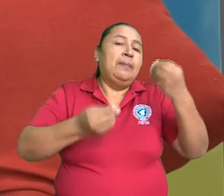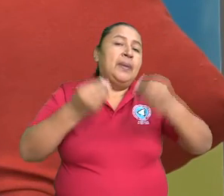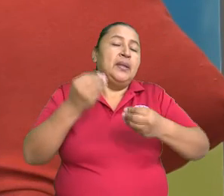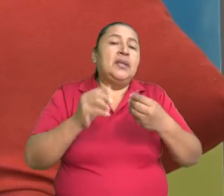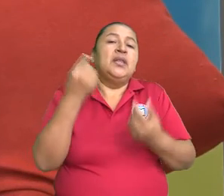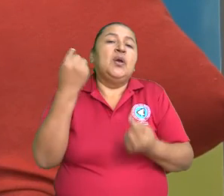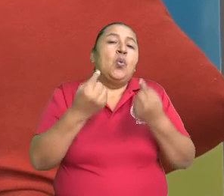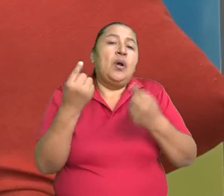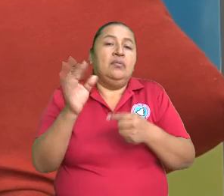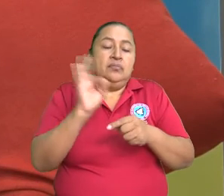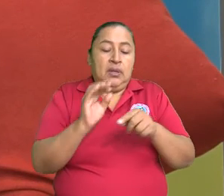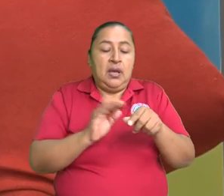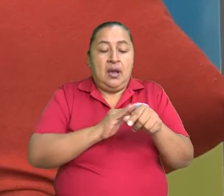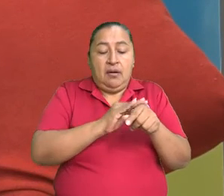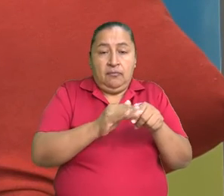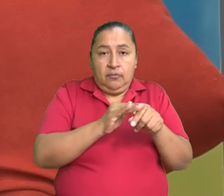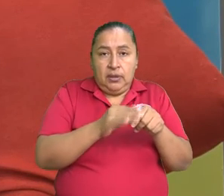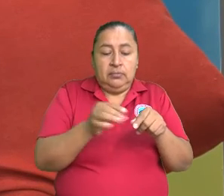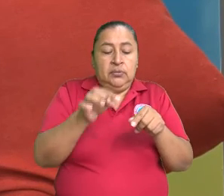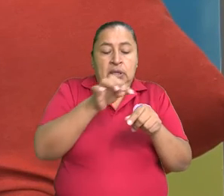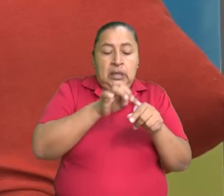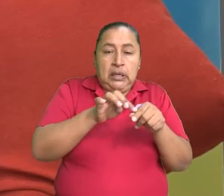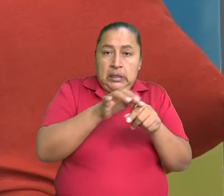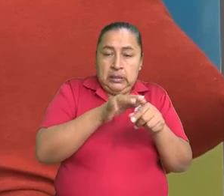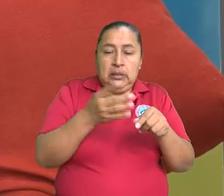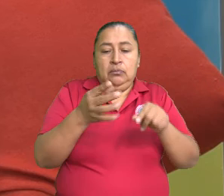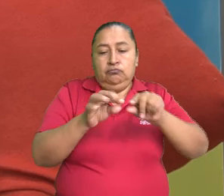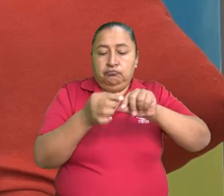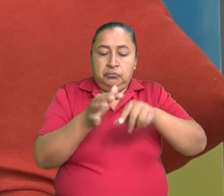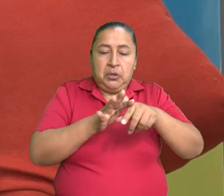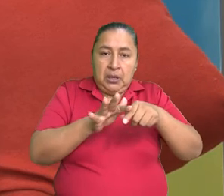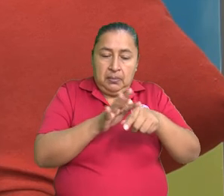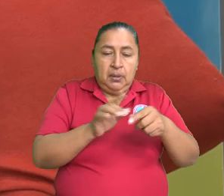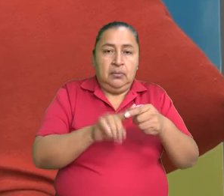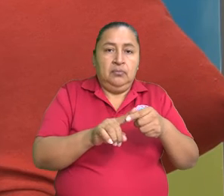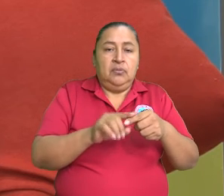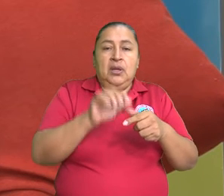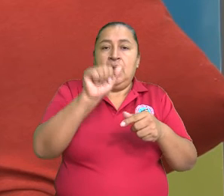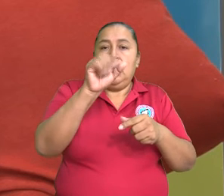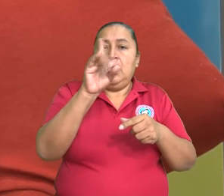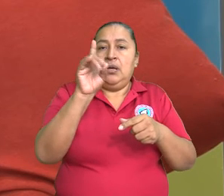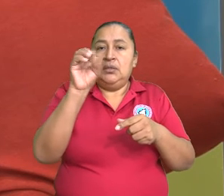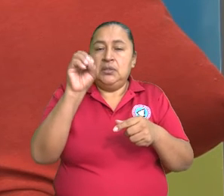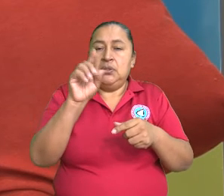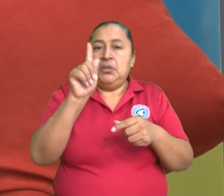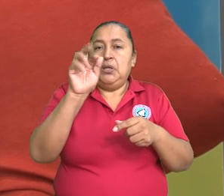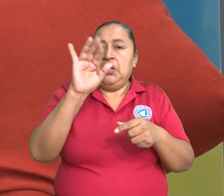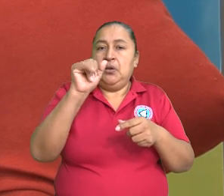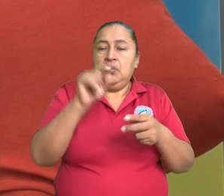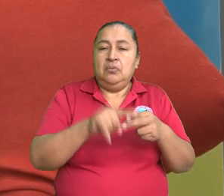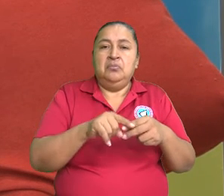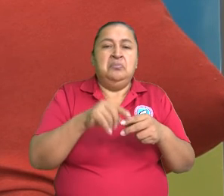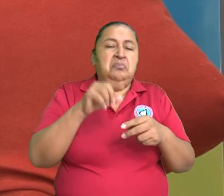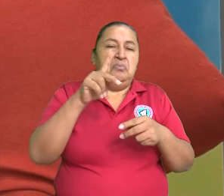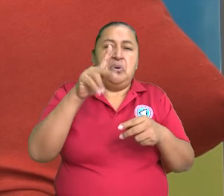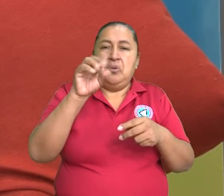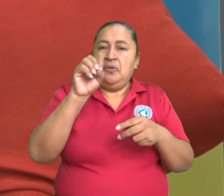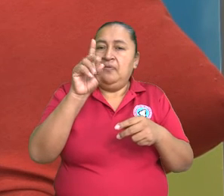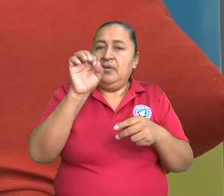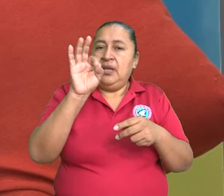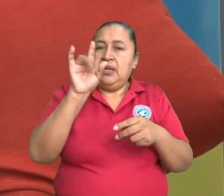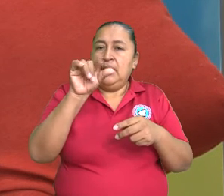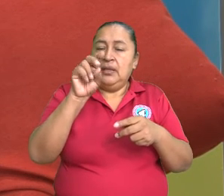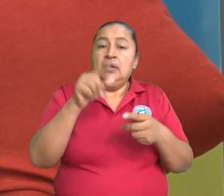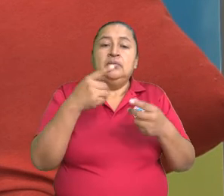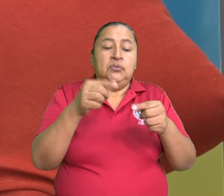área externa, usamos líquidos y cremas. Ácido tricloracético, podofilina, inclusive